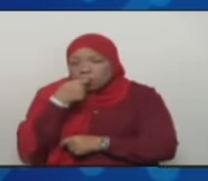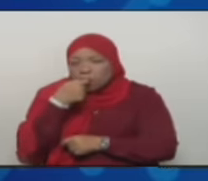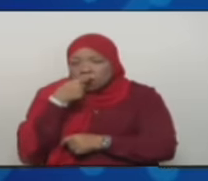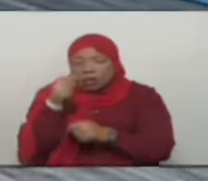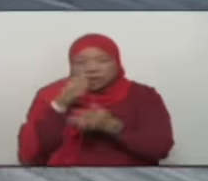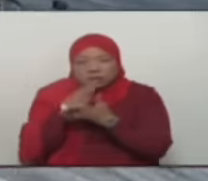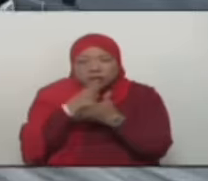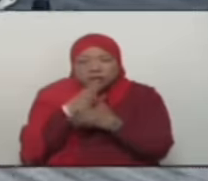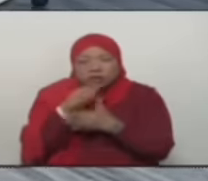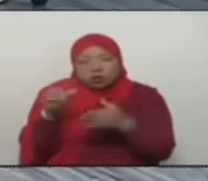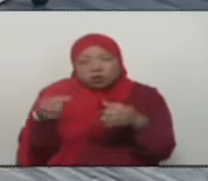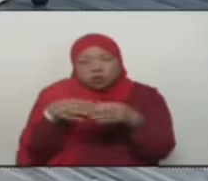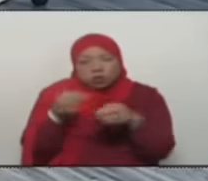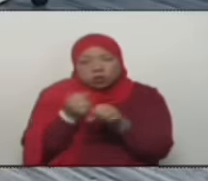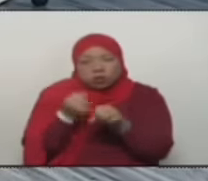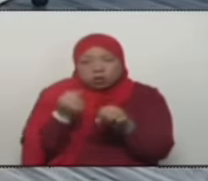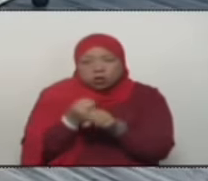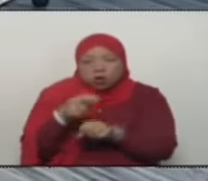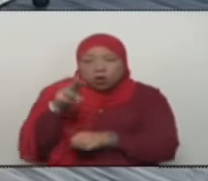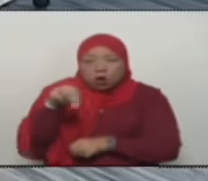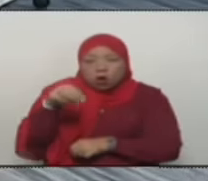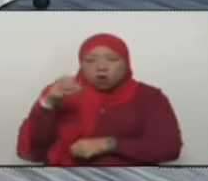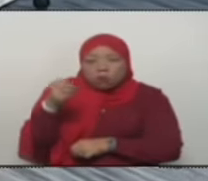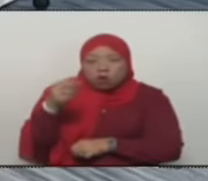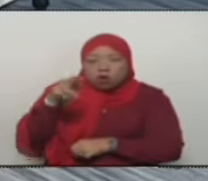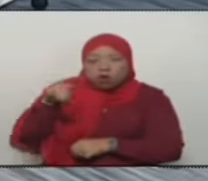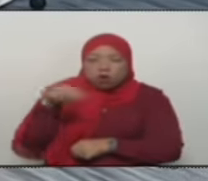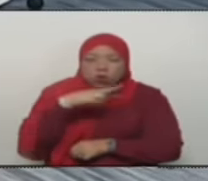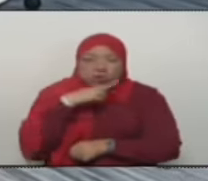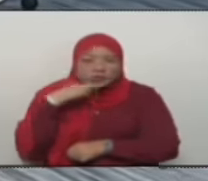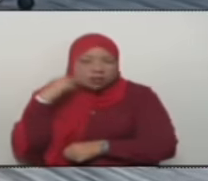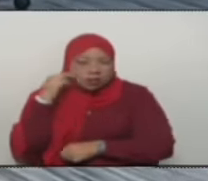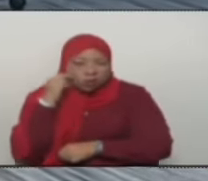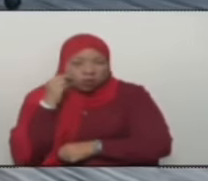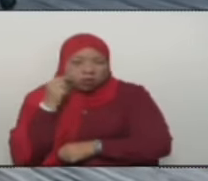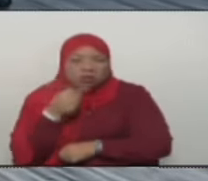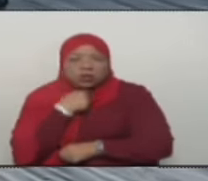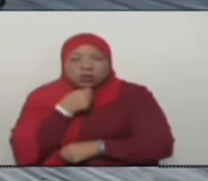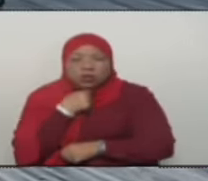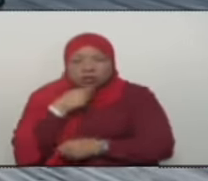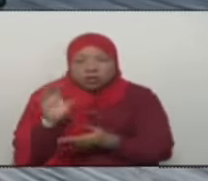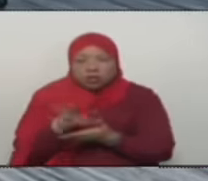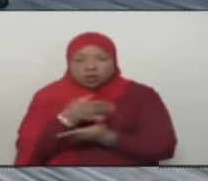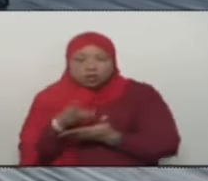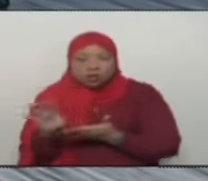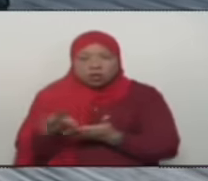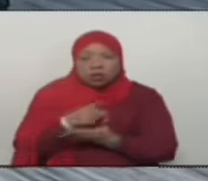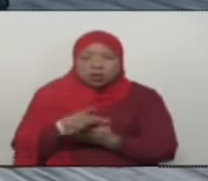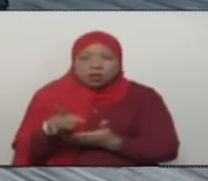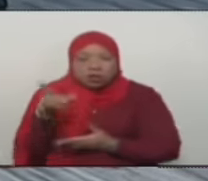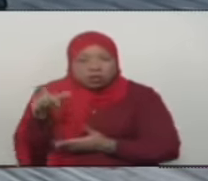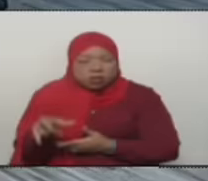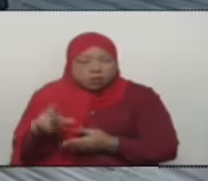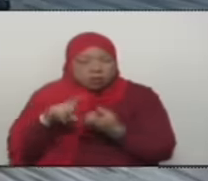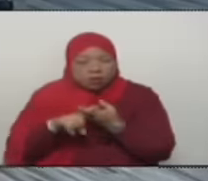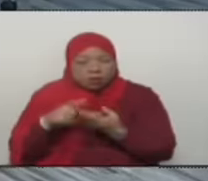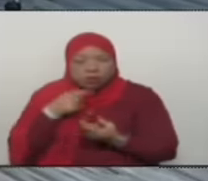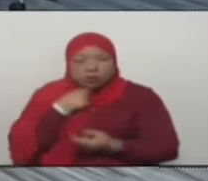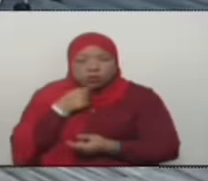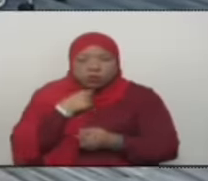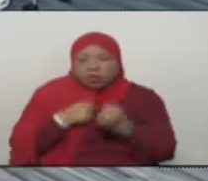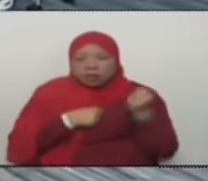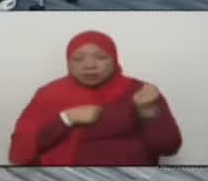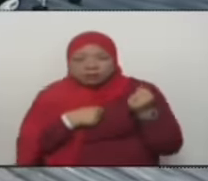Los moñongos también, moñongo el lila. ¿Ah? A Silvia le gustaba cantar mucho la canción El Moñongo el Lila, ¿verdad, Silvia? Y la